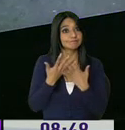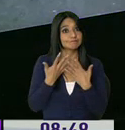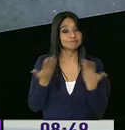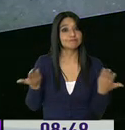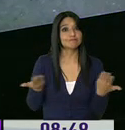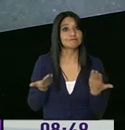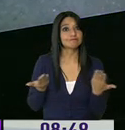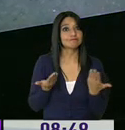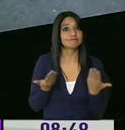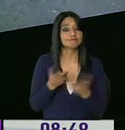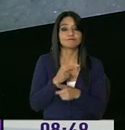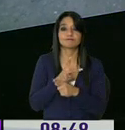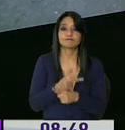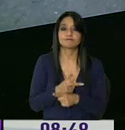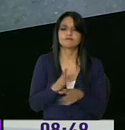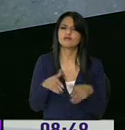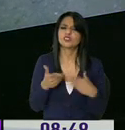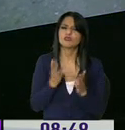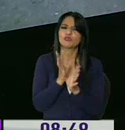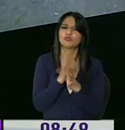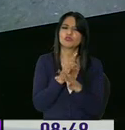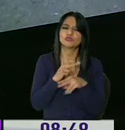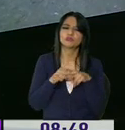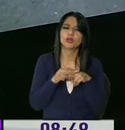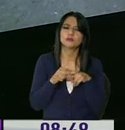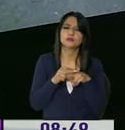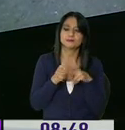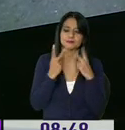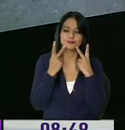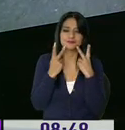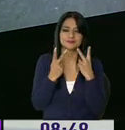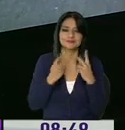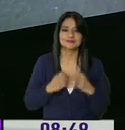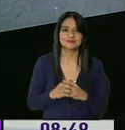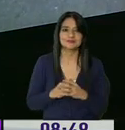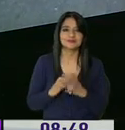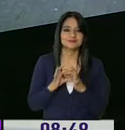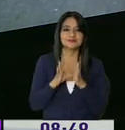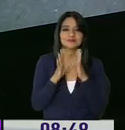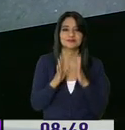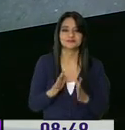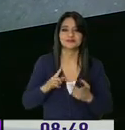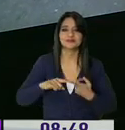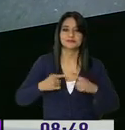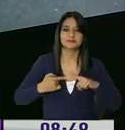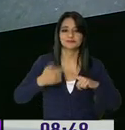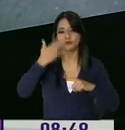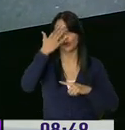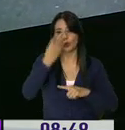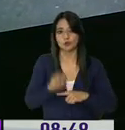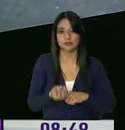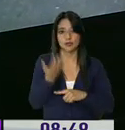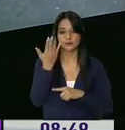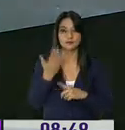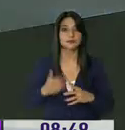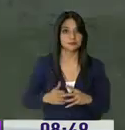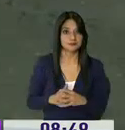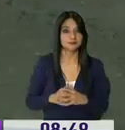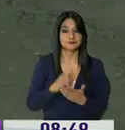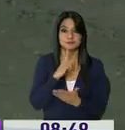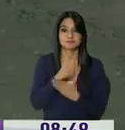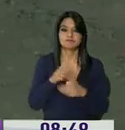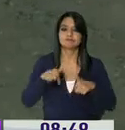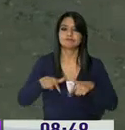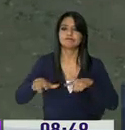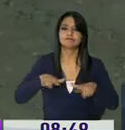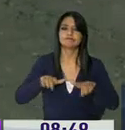está esto de la protección, cómo va a funcionar el taxismo. Adelante. Robert, amigos televidentes, una excelente mañana para todos ustedes. Así es, nos